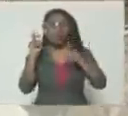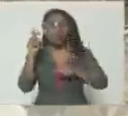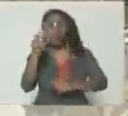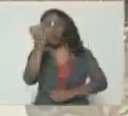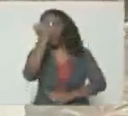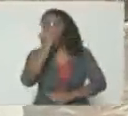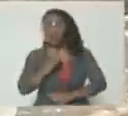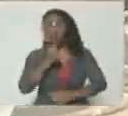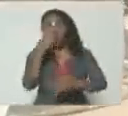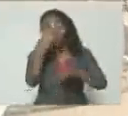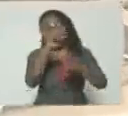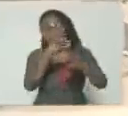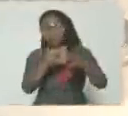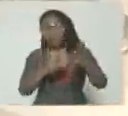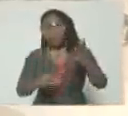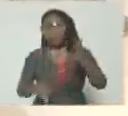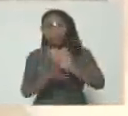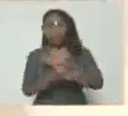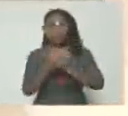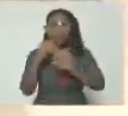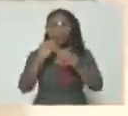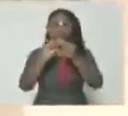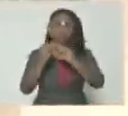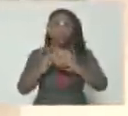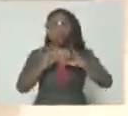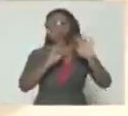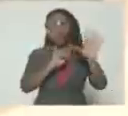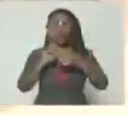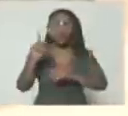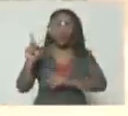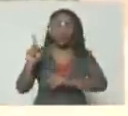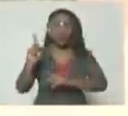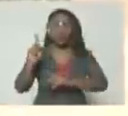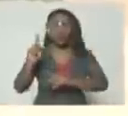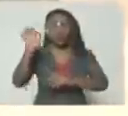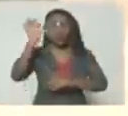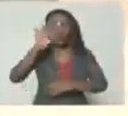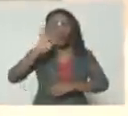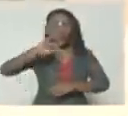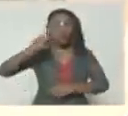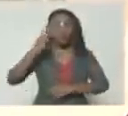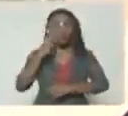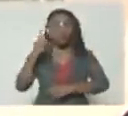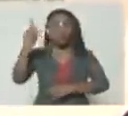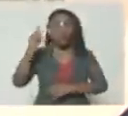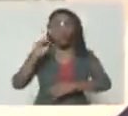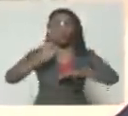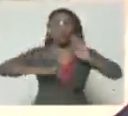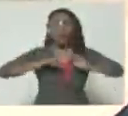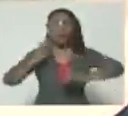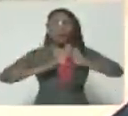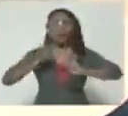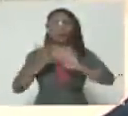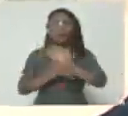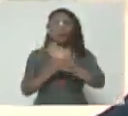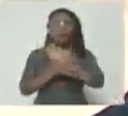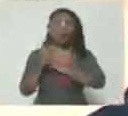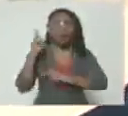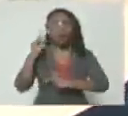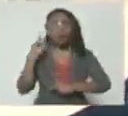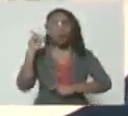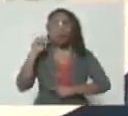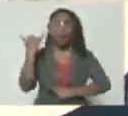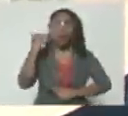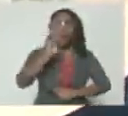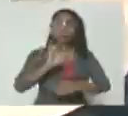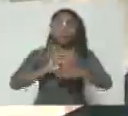Valencia. Tenemos un chocolate formulado al 71%, hecho con cacao de Barlovento. Así como también tenemos